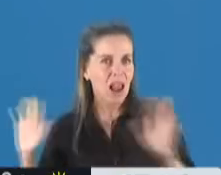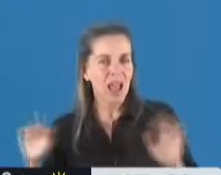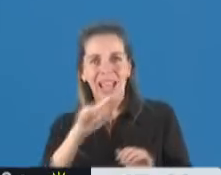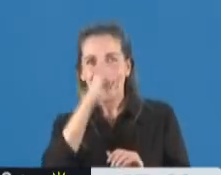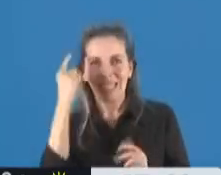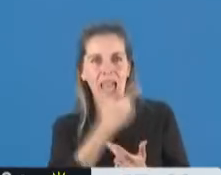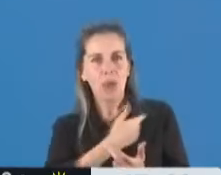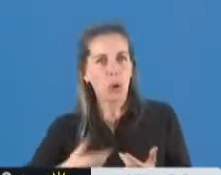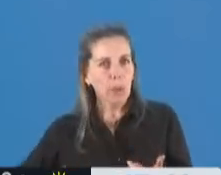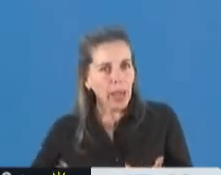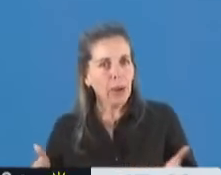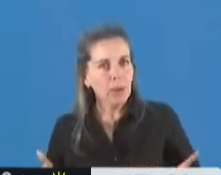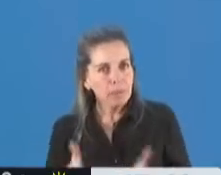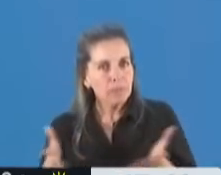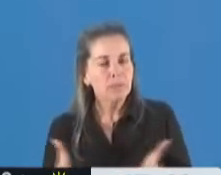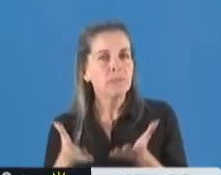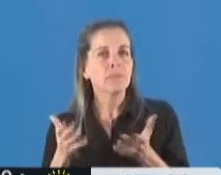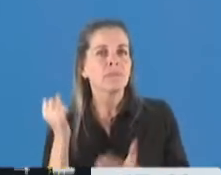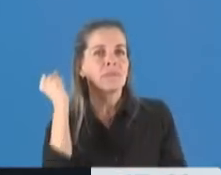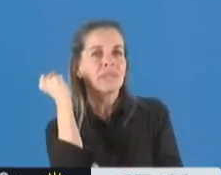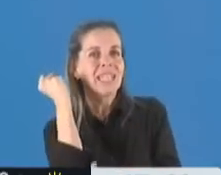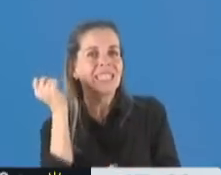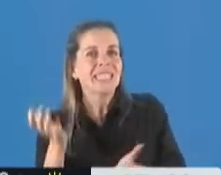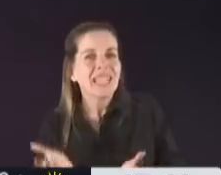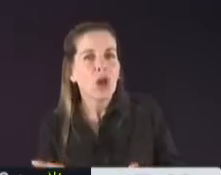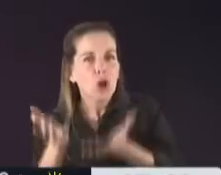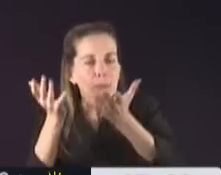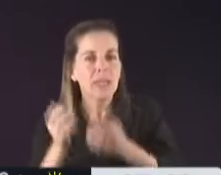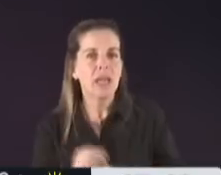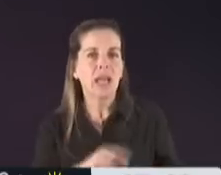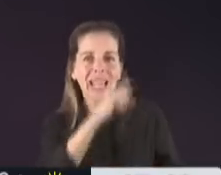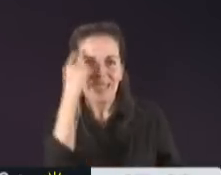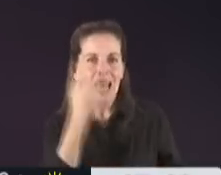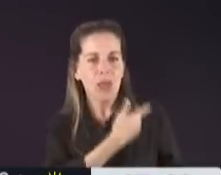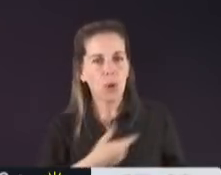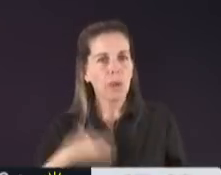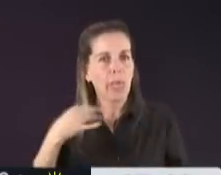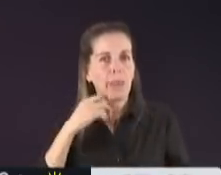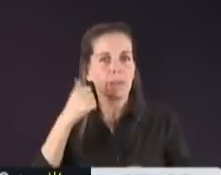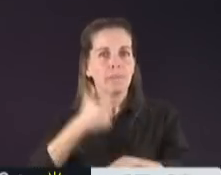motorizador de la economía y que el Estado no puede estar ausente.